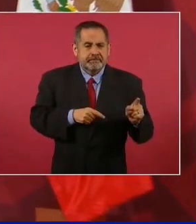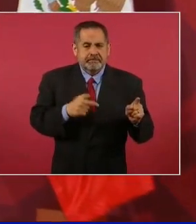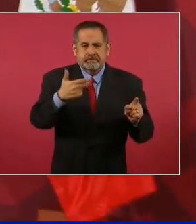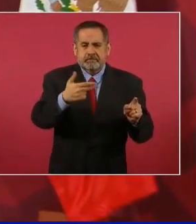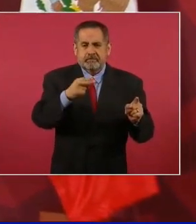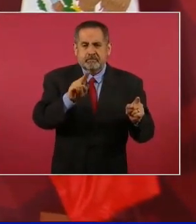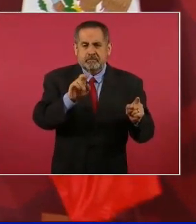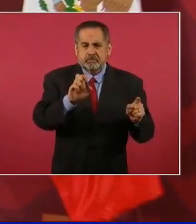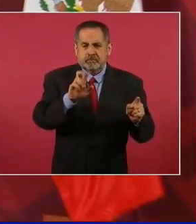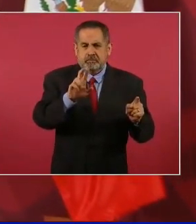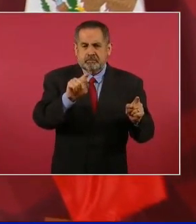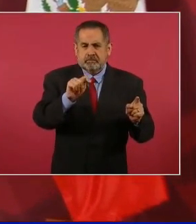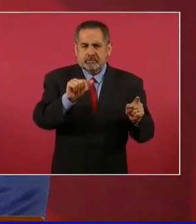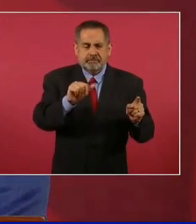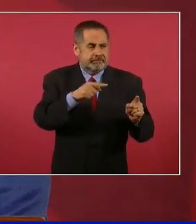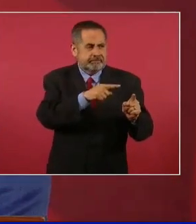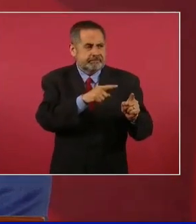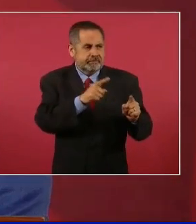Huerta